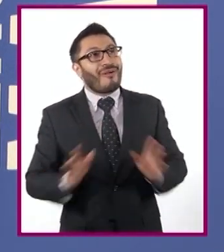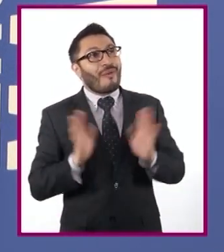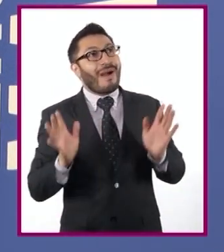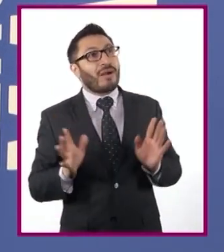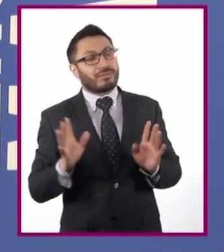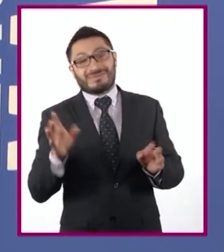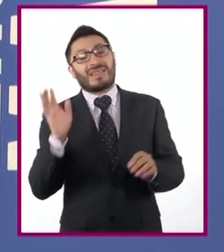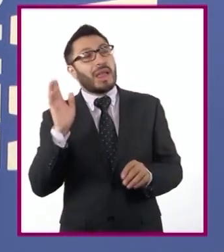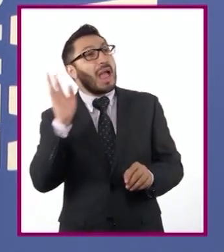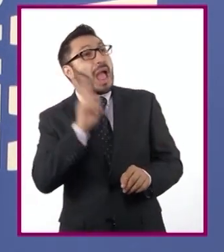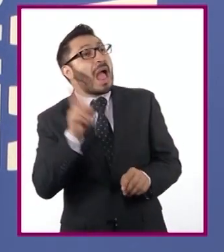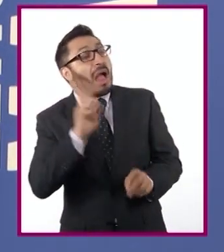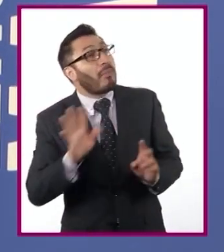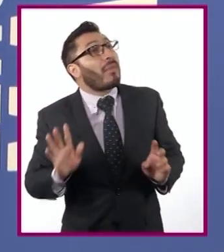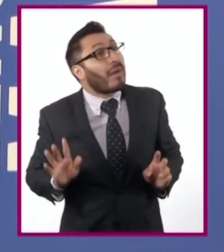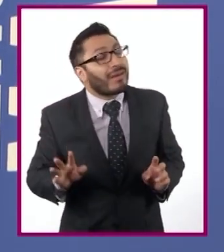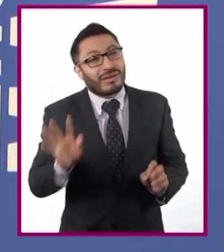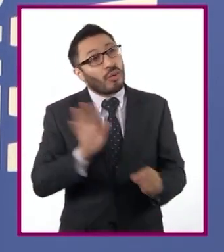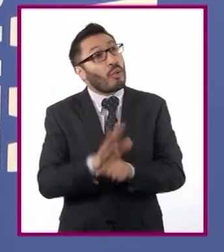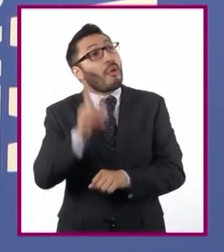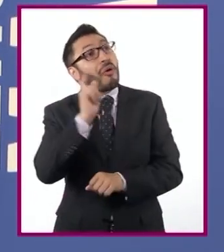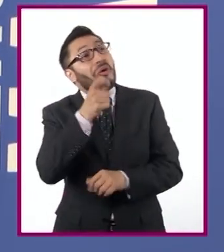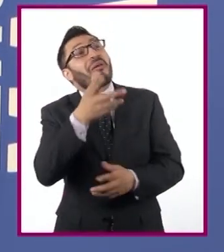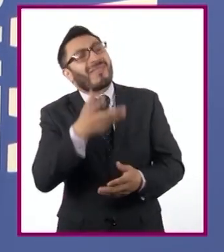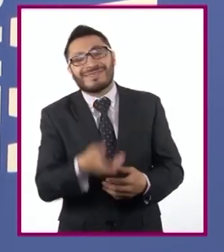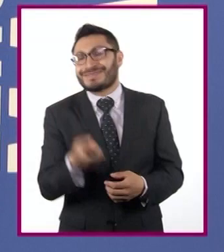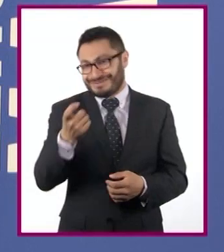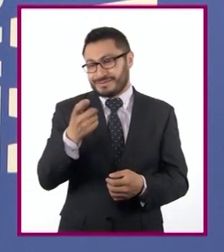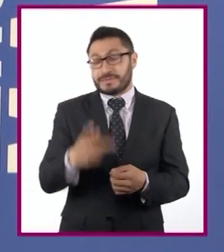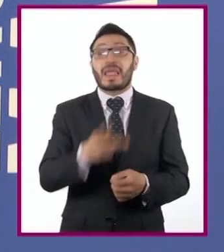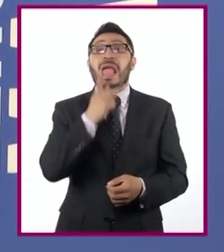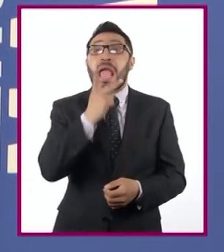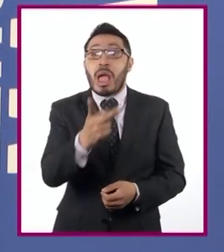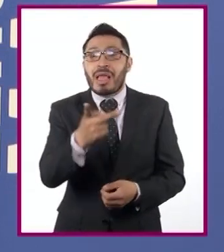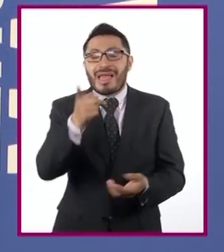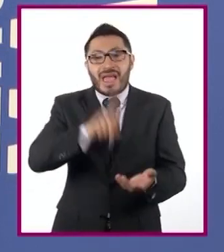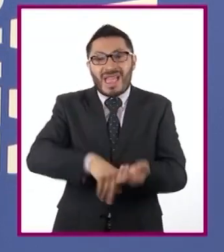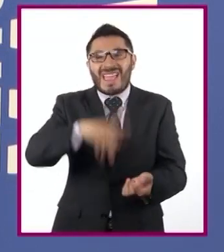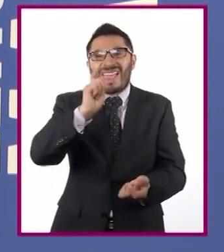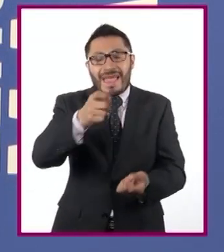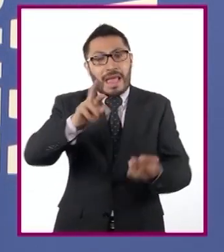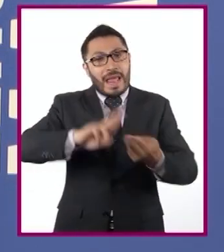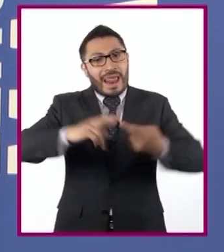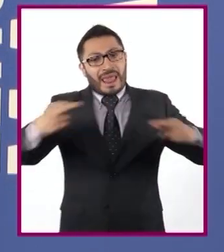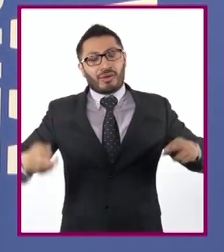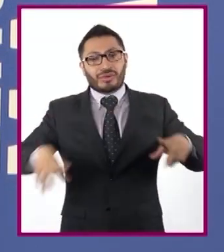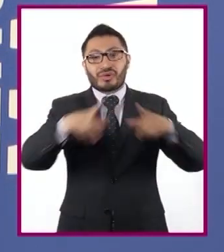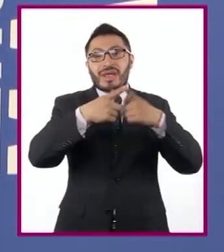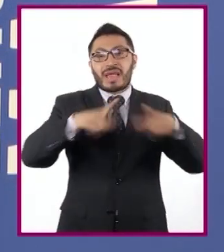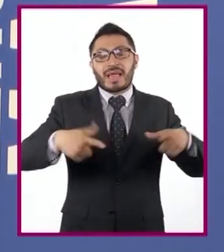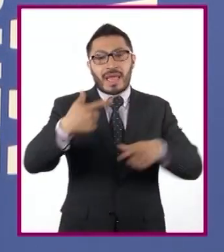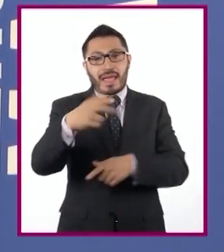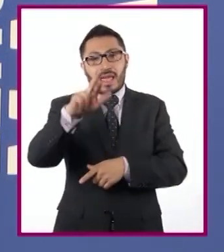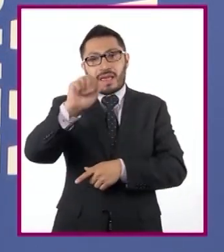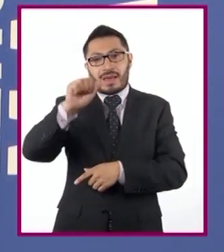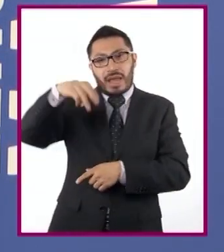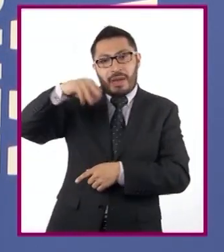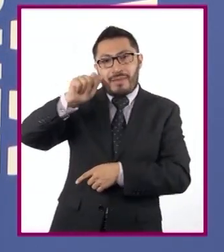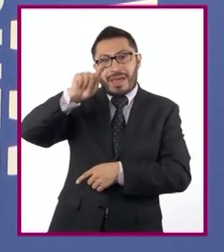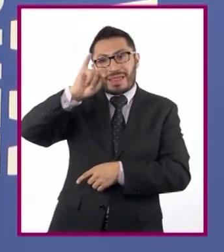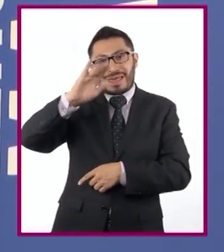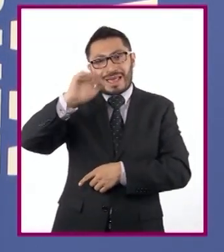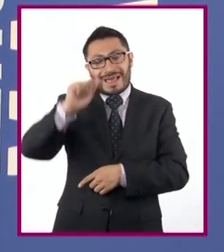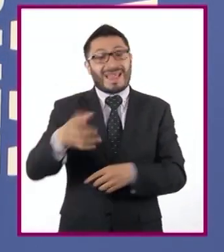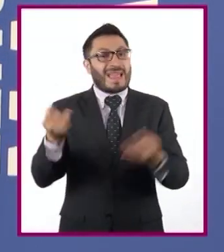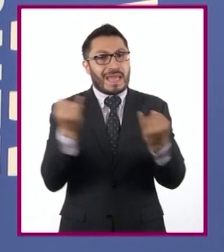trata. El elemento verbal está compuesto principalmente por los recursos gramaticales, así como de